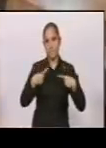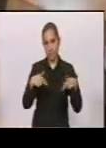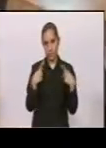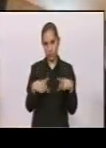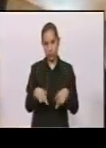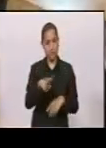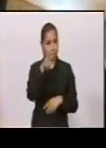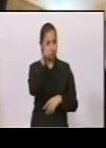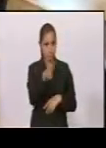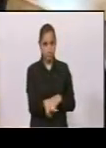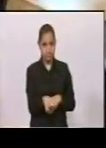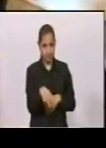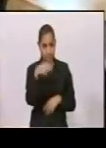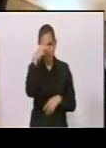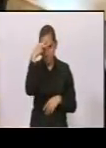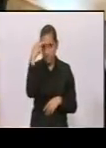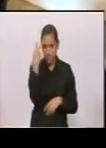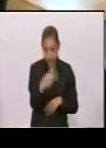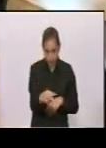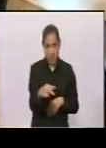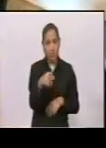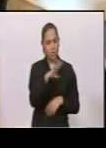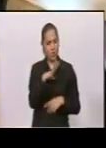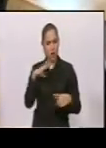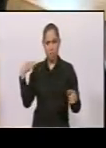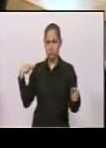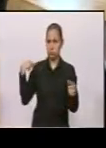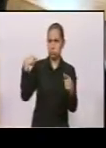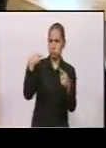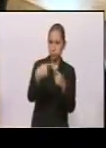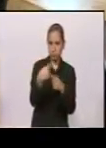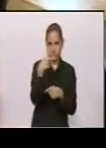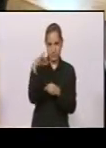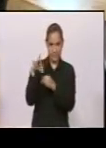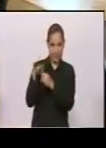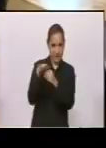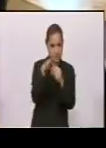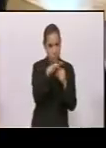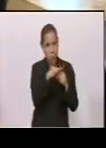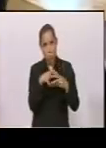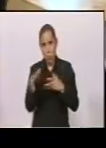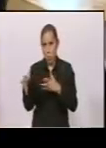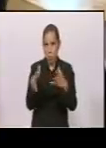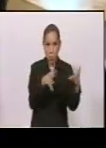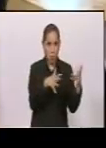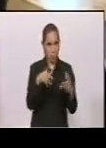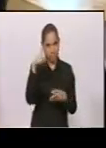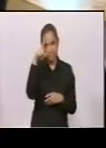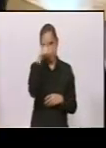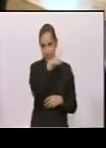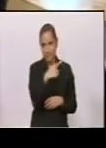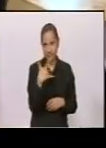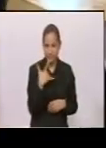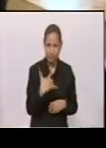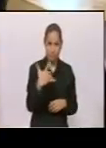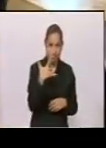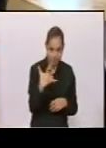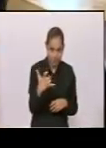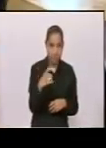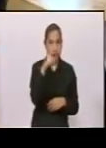México vivió una intensa contienda electoral, en donde prevaleció, como es